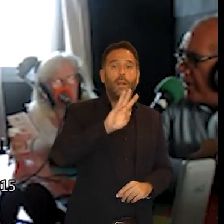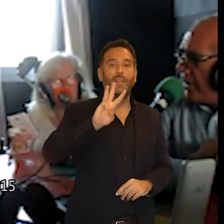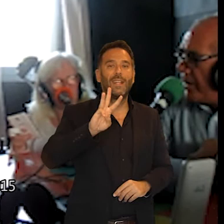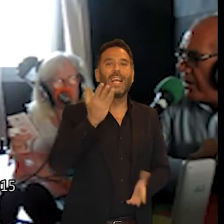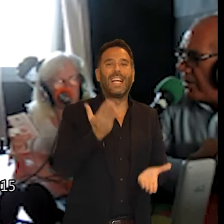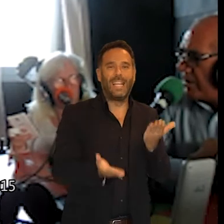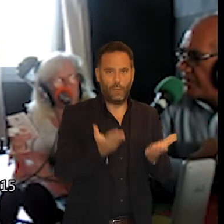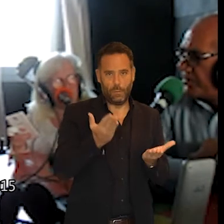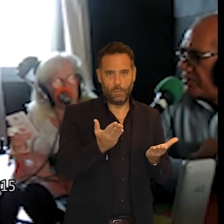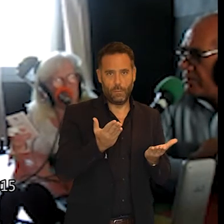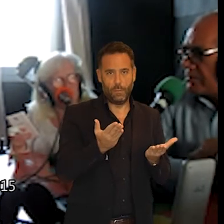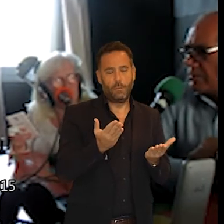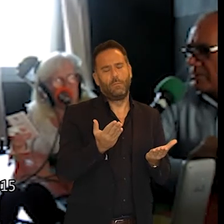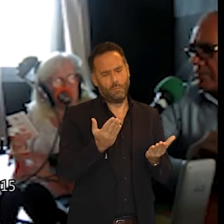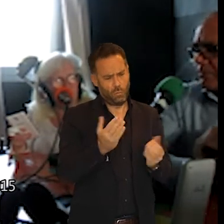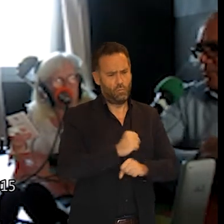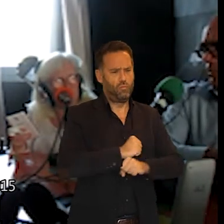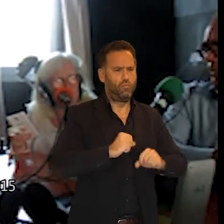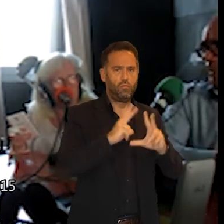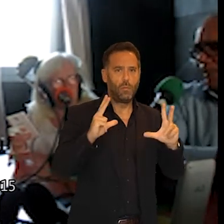Ah. Y ahora, pues, por ejemplo,